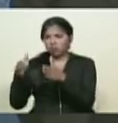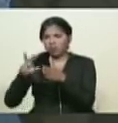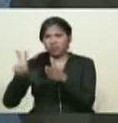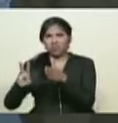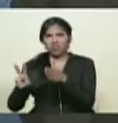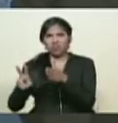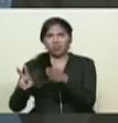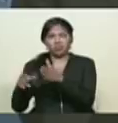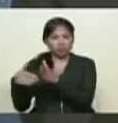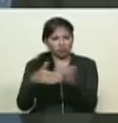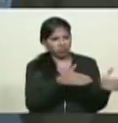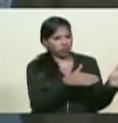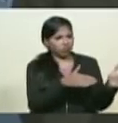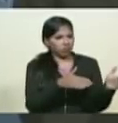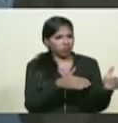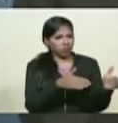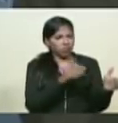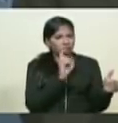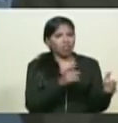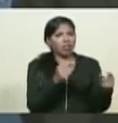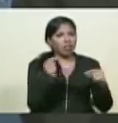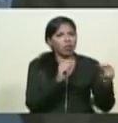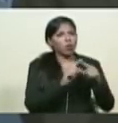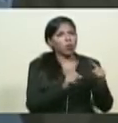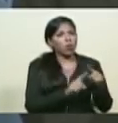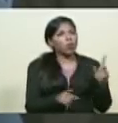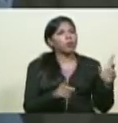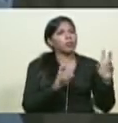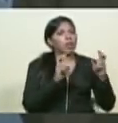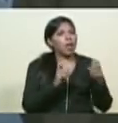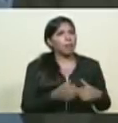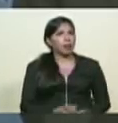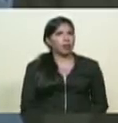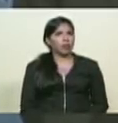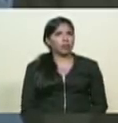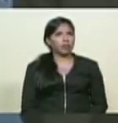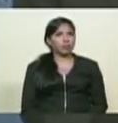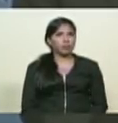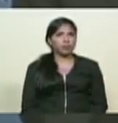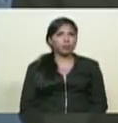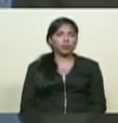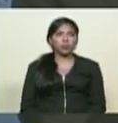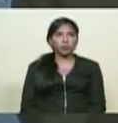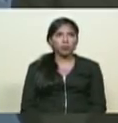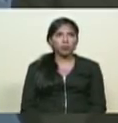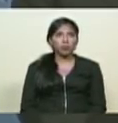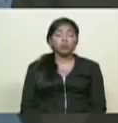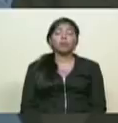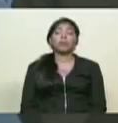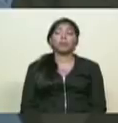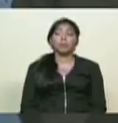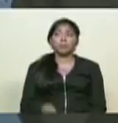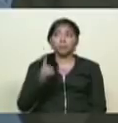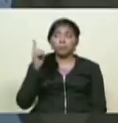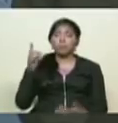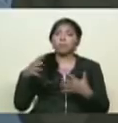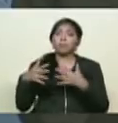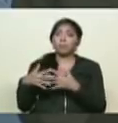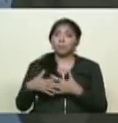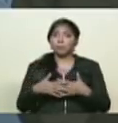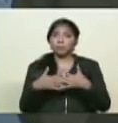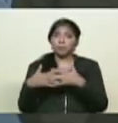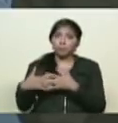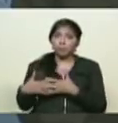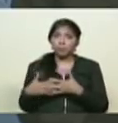paz y la seguridad internacionales no deja de ser paradójico que eeuu pretende erigirse